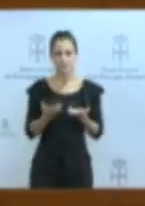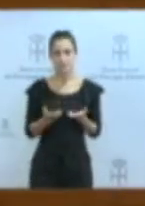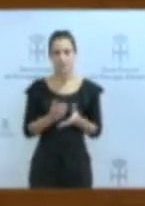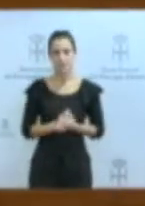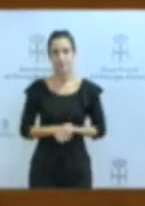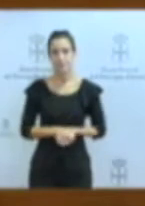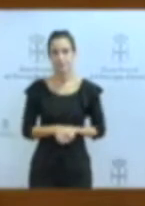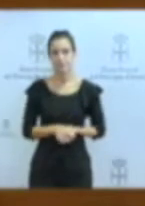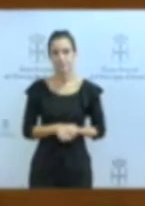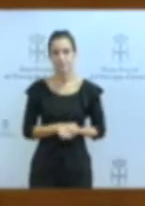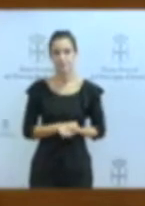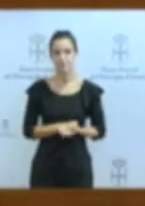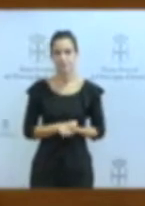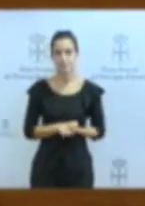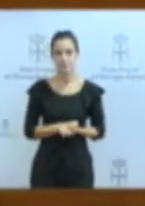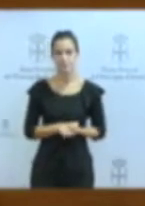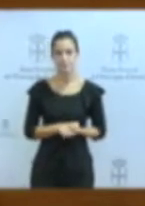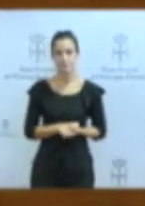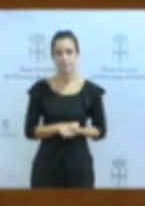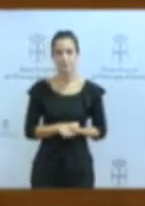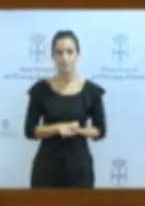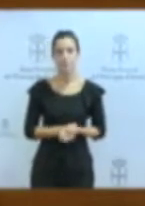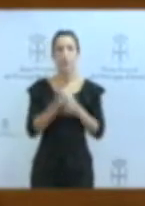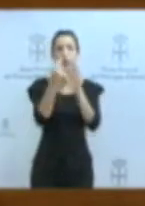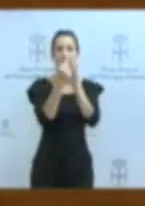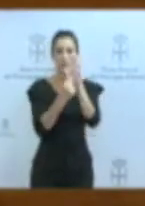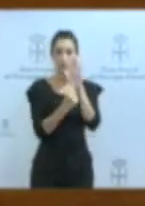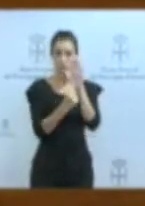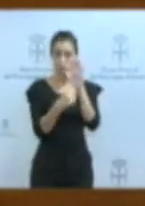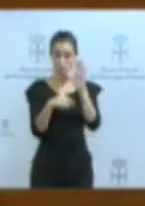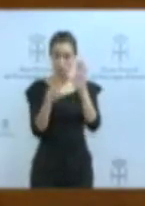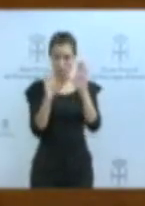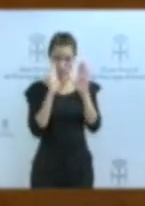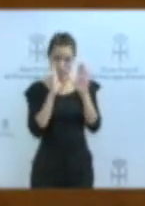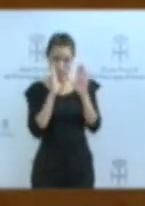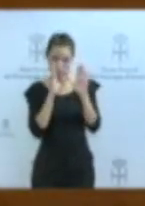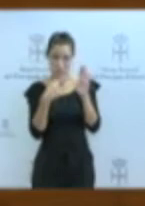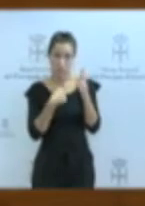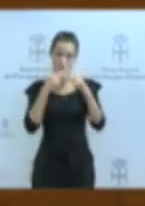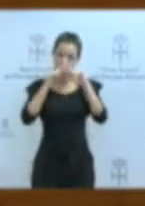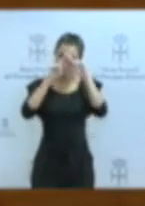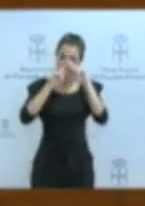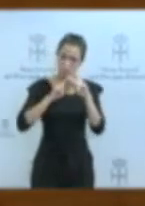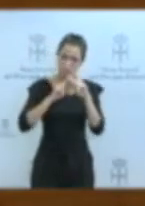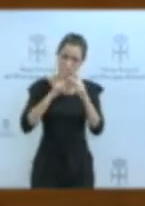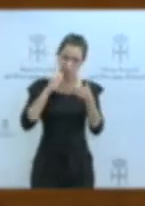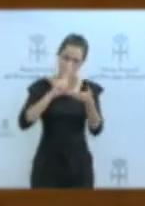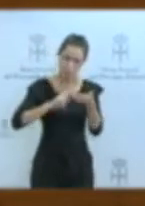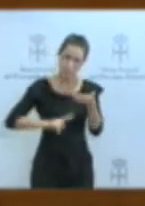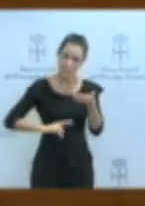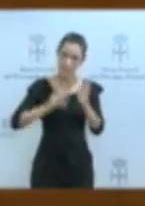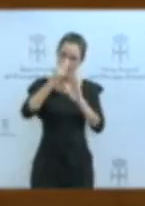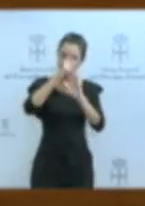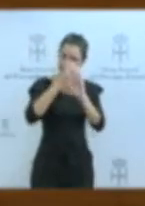los datos a los que se refería, bueno, por ejemplo, estaba revisando aquí unos listados. Antes le comentaba ese